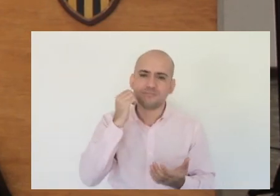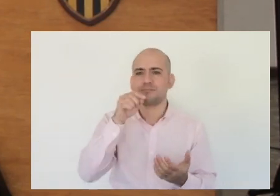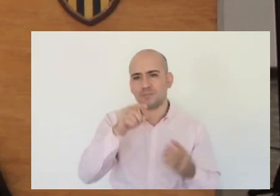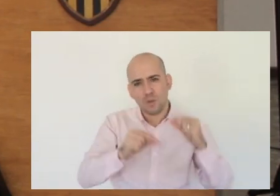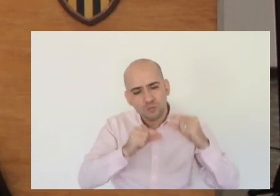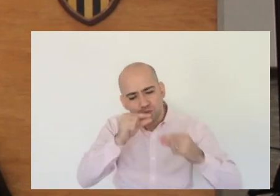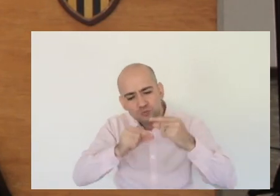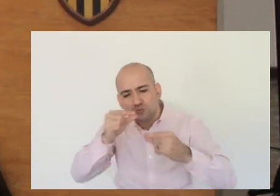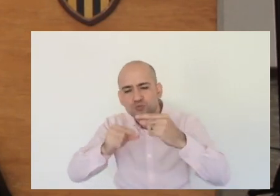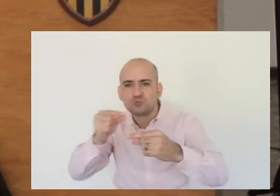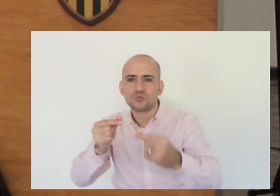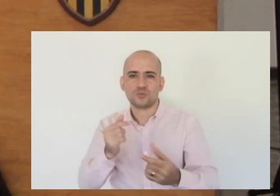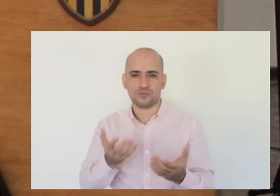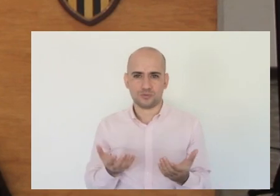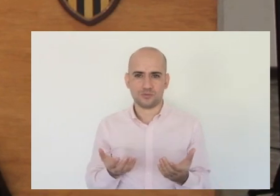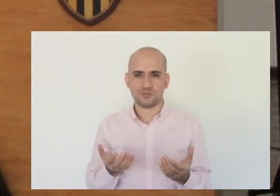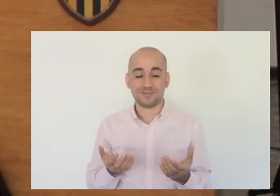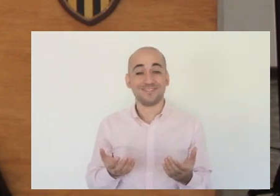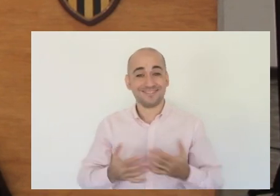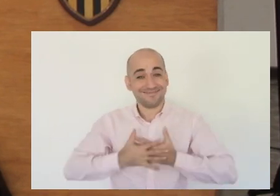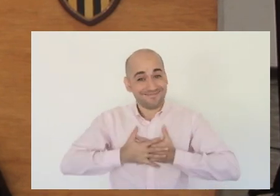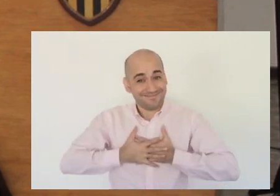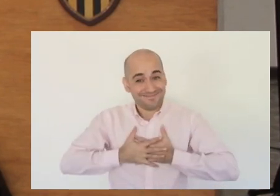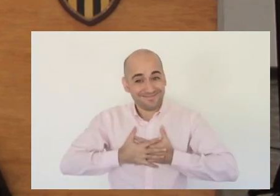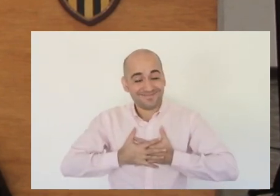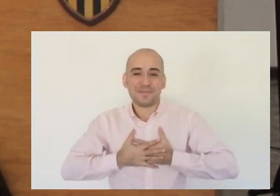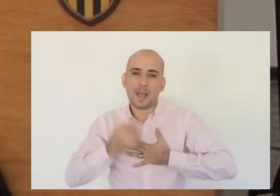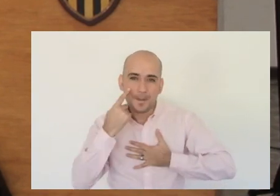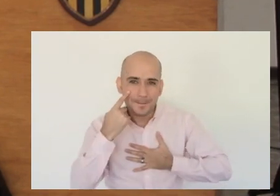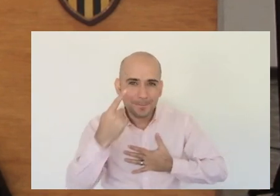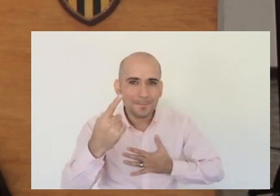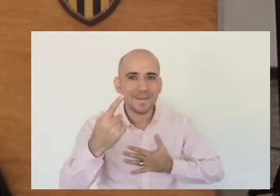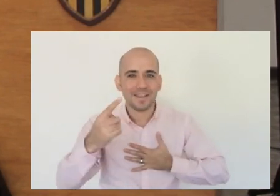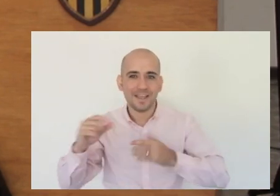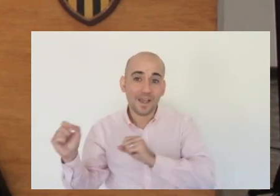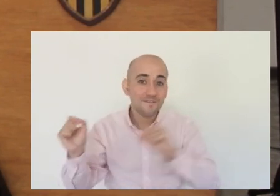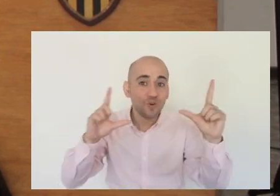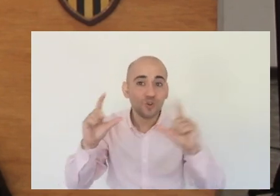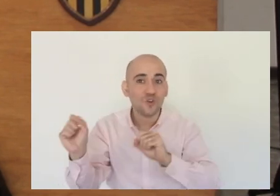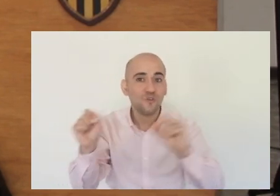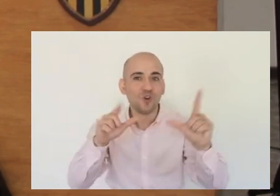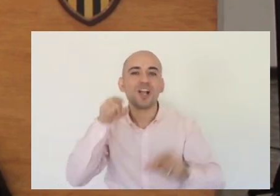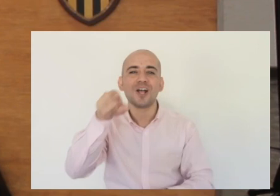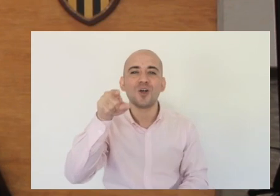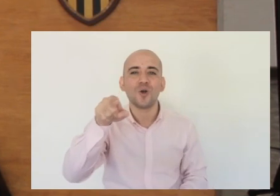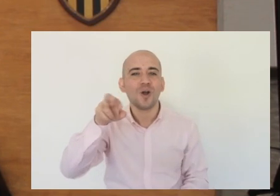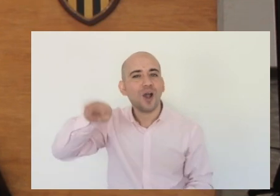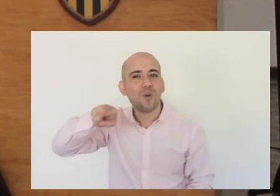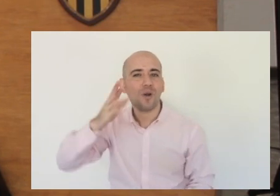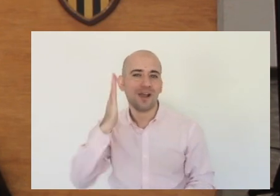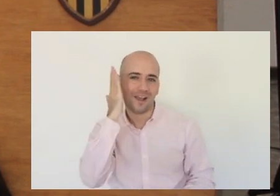belleza de las distintas etapas de la vida. Con el espíritu sobrecogido, les invitamos a contemplar un mosaico